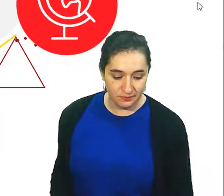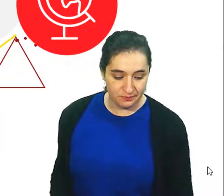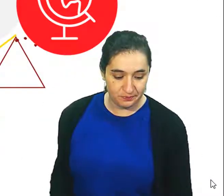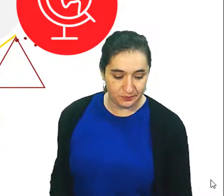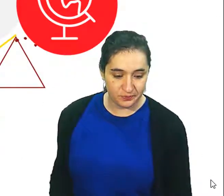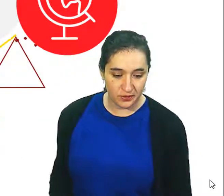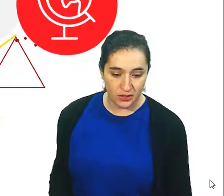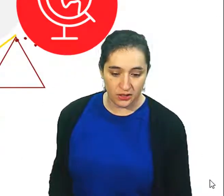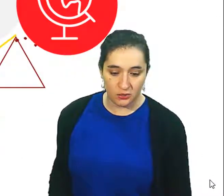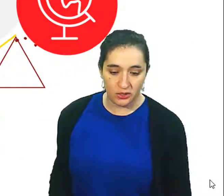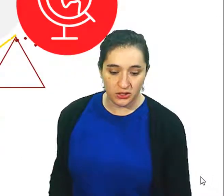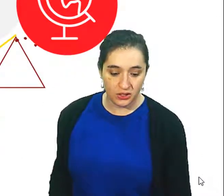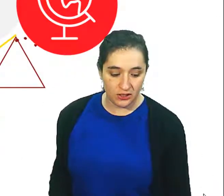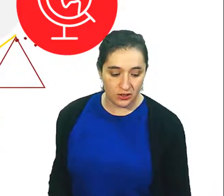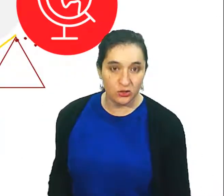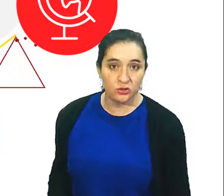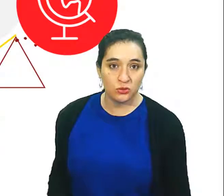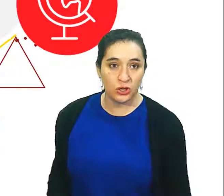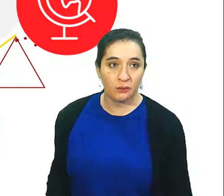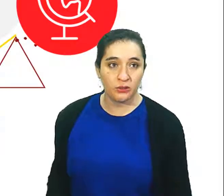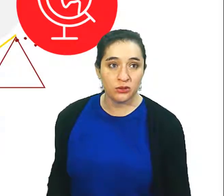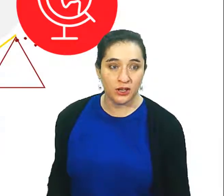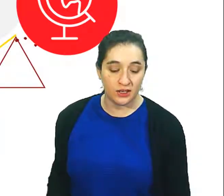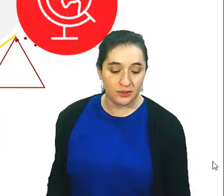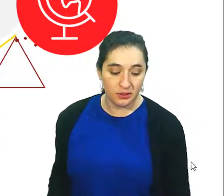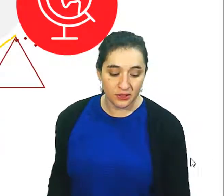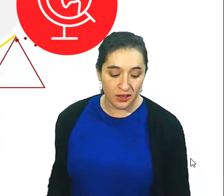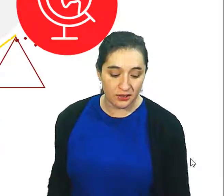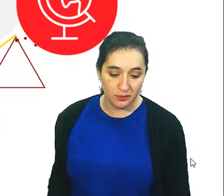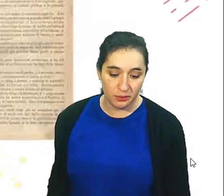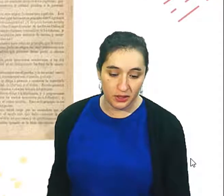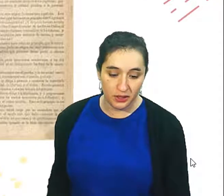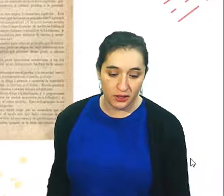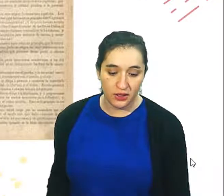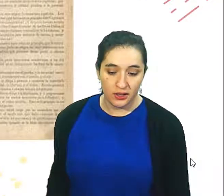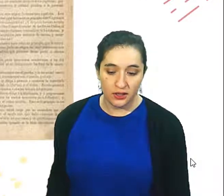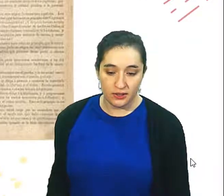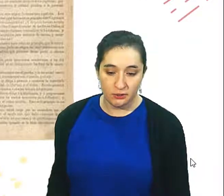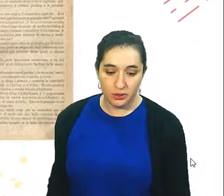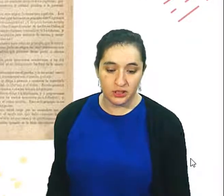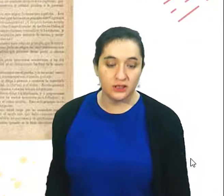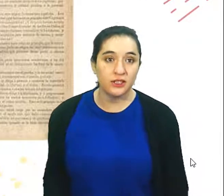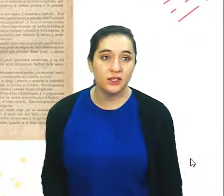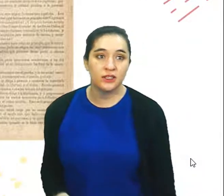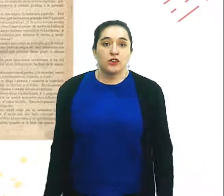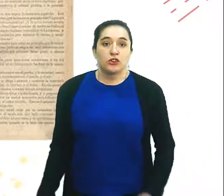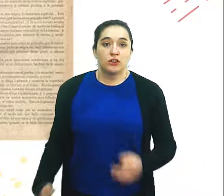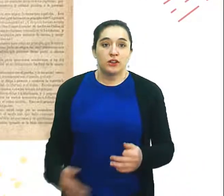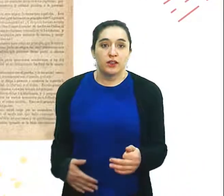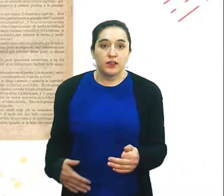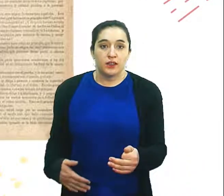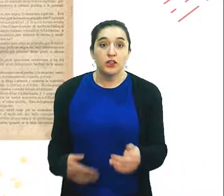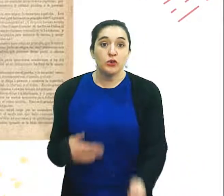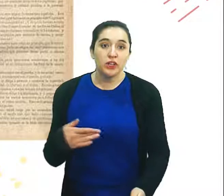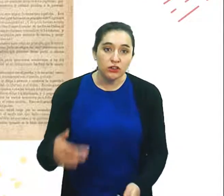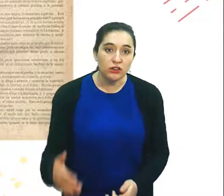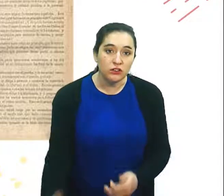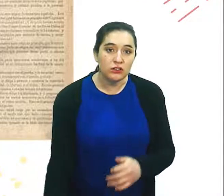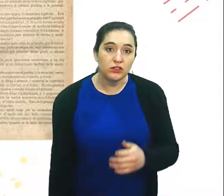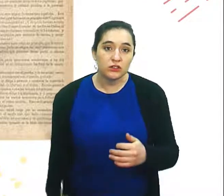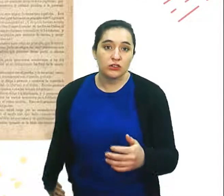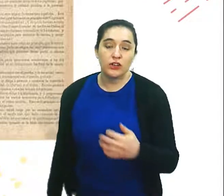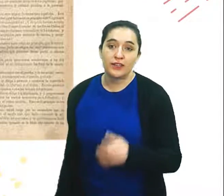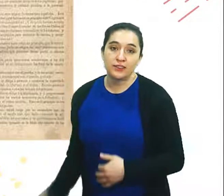comenzar. Recuerden realizando un repaso de la clase pasada, siempre es importante. Ir